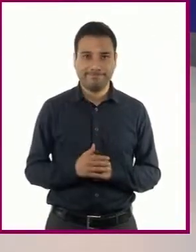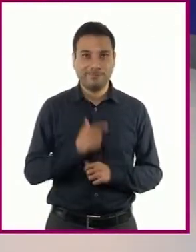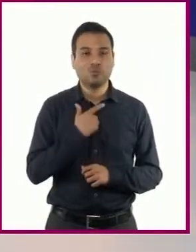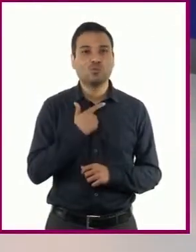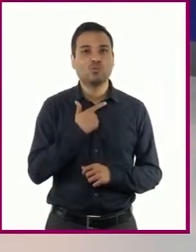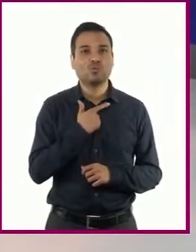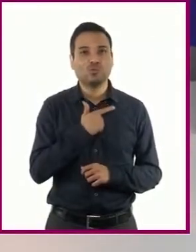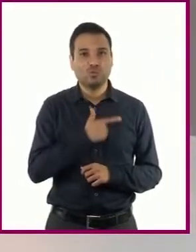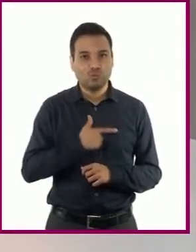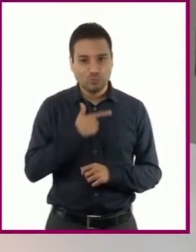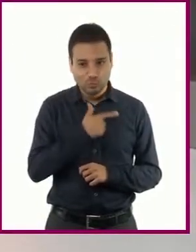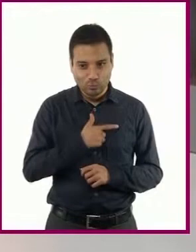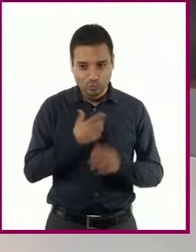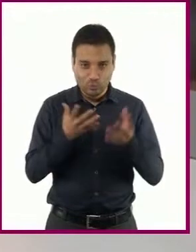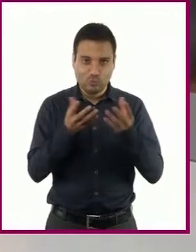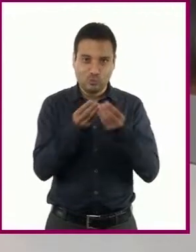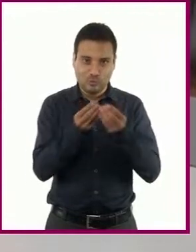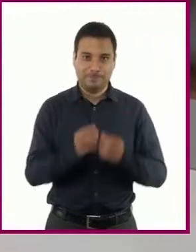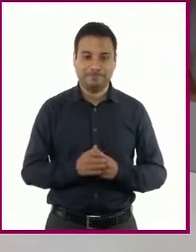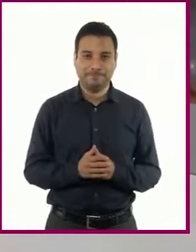nuevamente con ustedes.